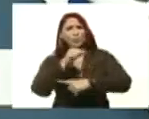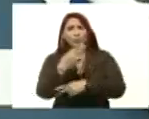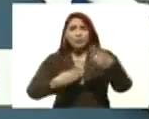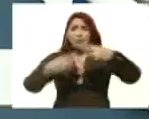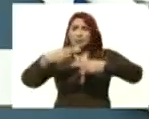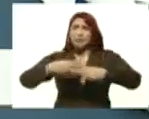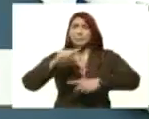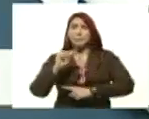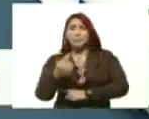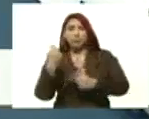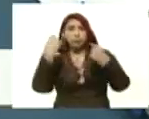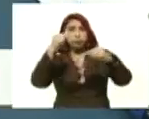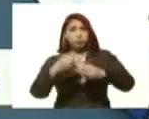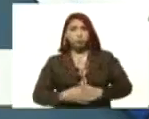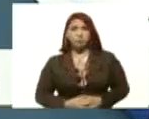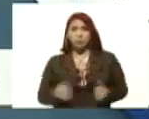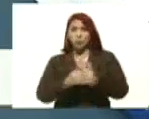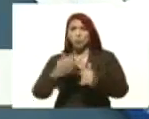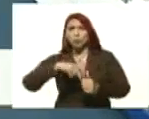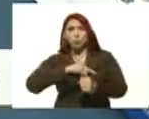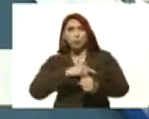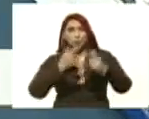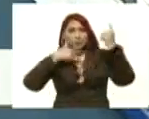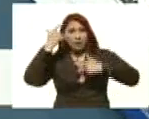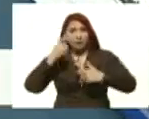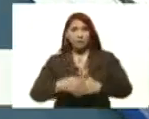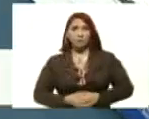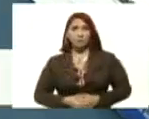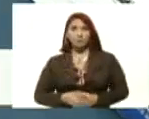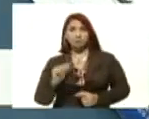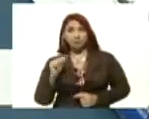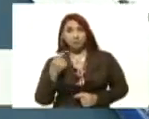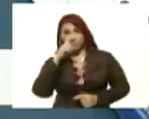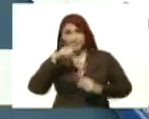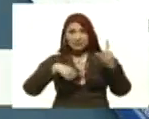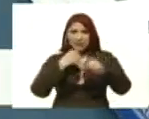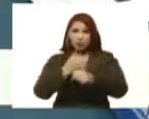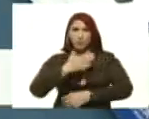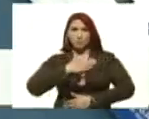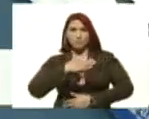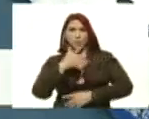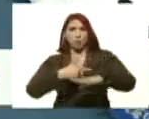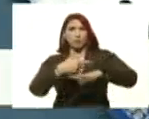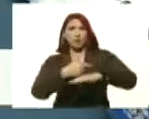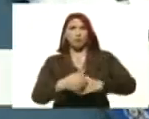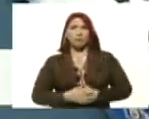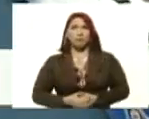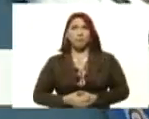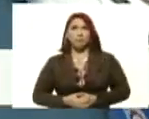en una primera etapa con nuestro comandante Chávez y en los primeros años de mi gobierno.